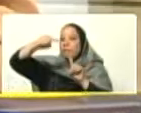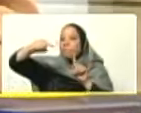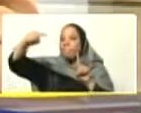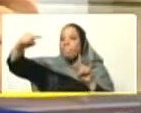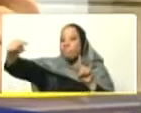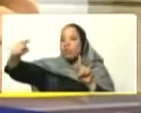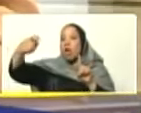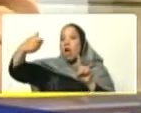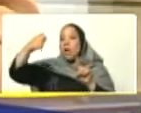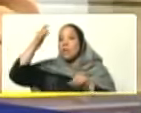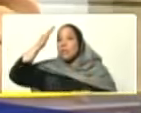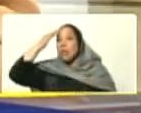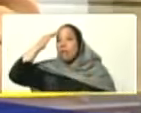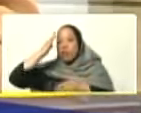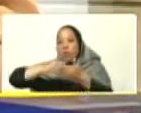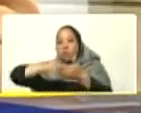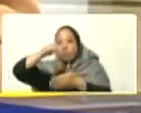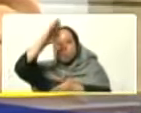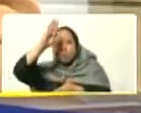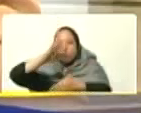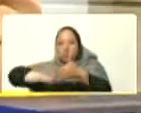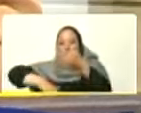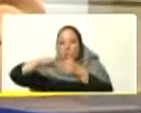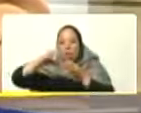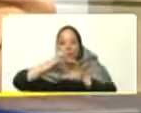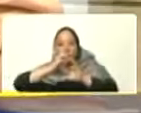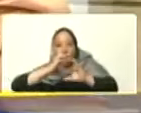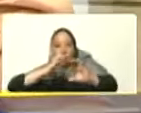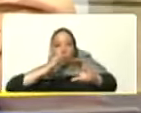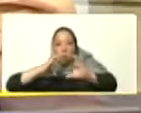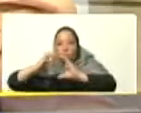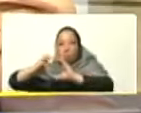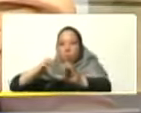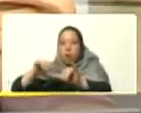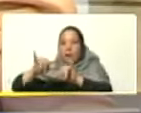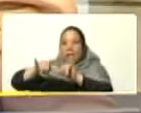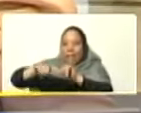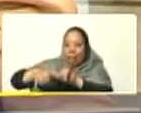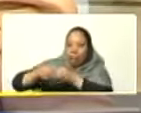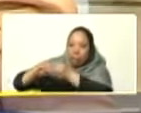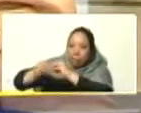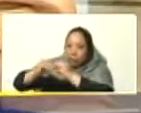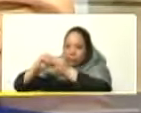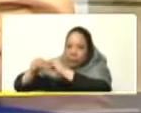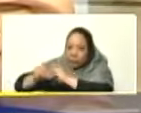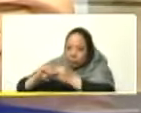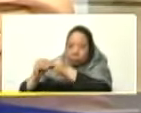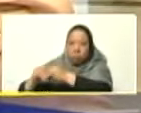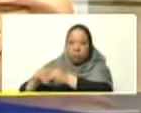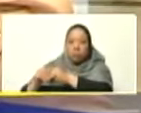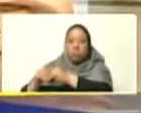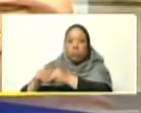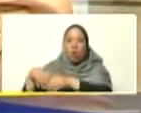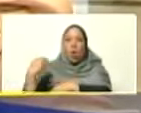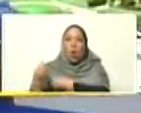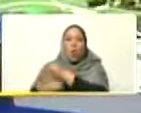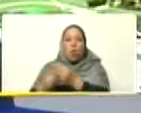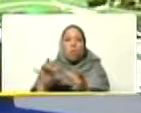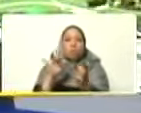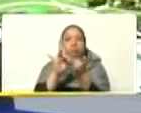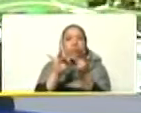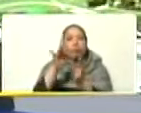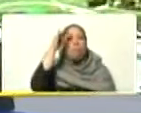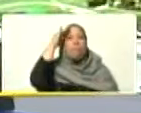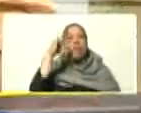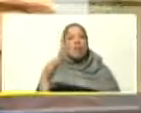de pintura, de plomería, de techo, de albañilería. Es la organización del pueblo. ¿Y cómo articula ahí el poder militar?